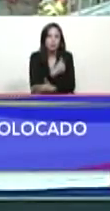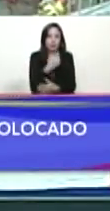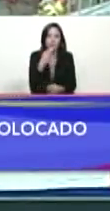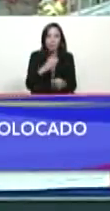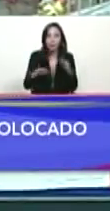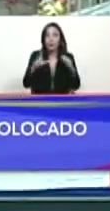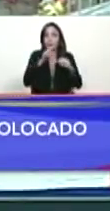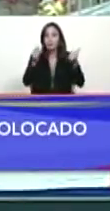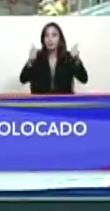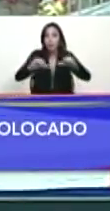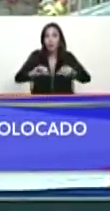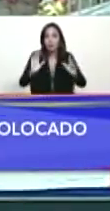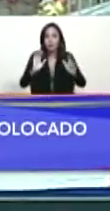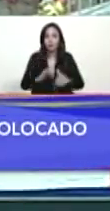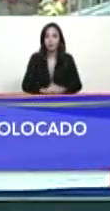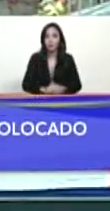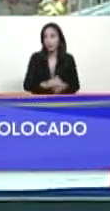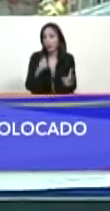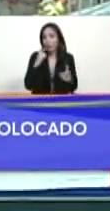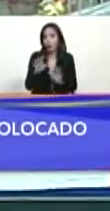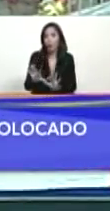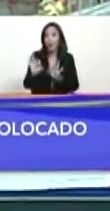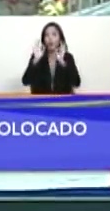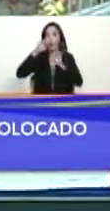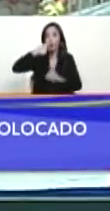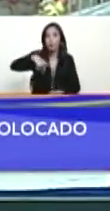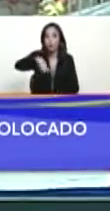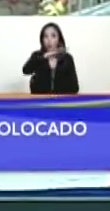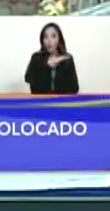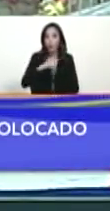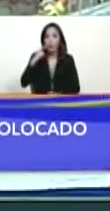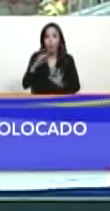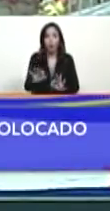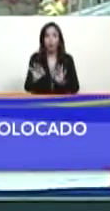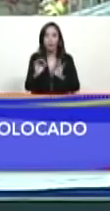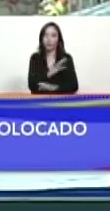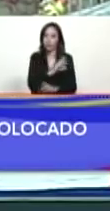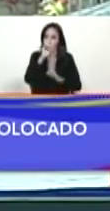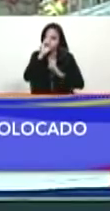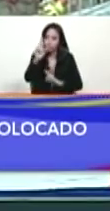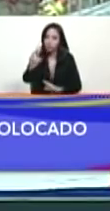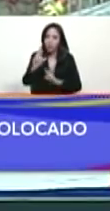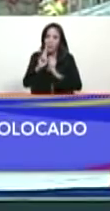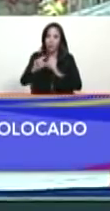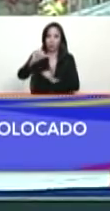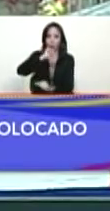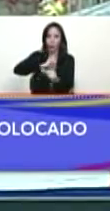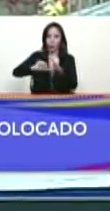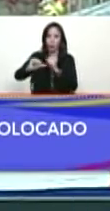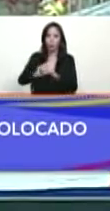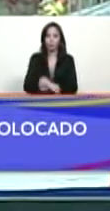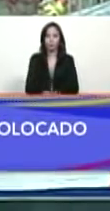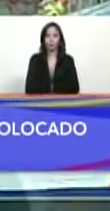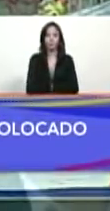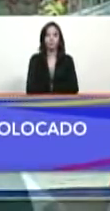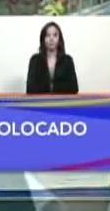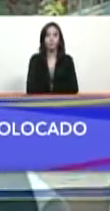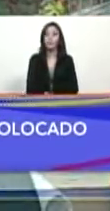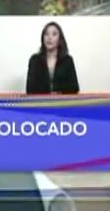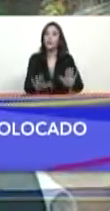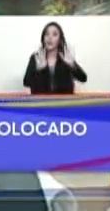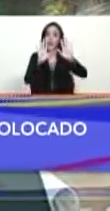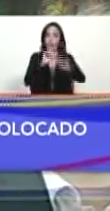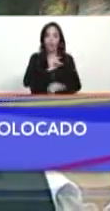Y ese mandato del pueblo lo haremos respetar. Lo haremos respetar. Y el 10 de